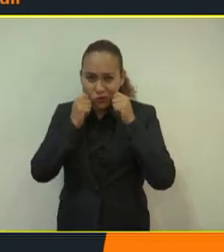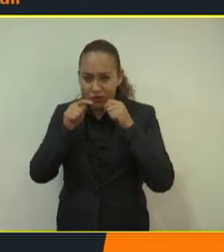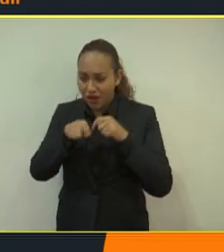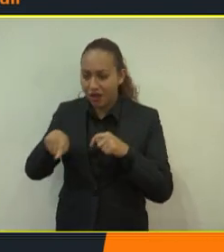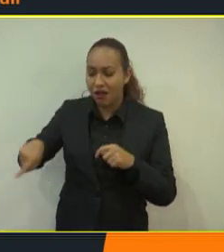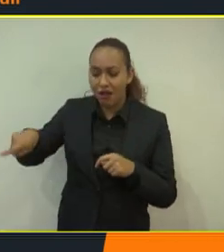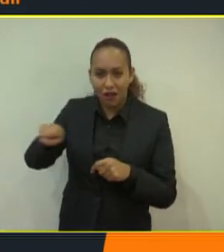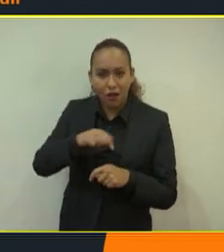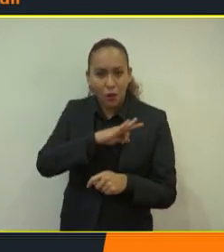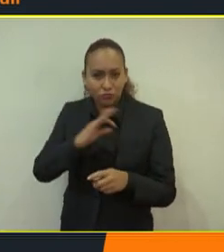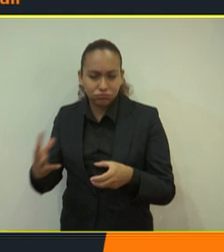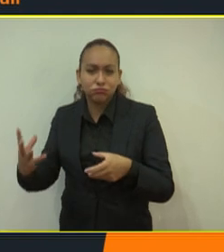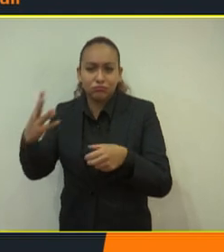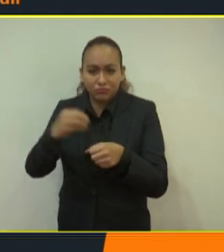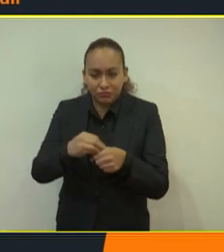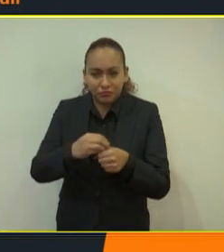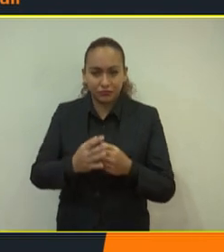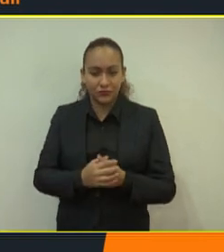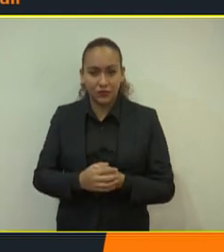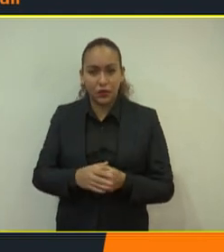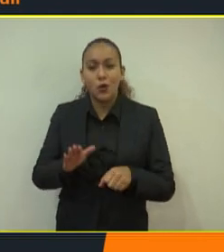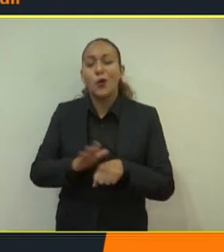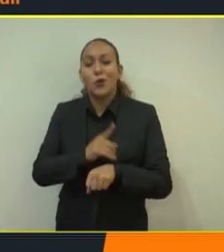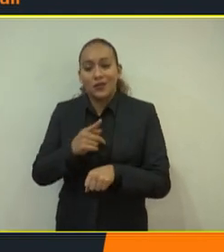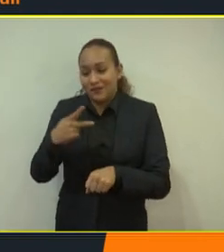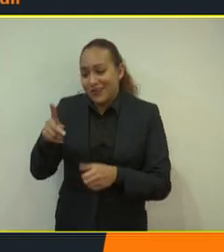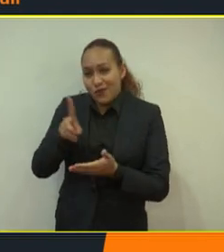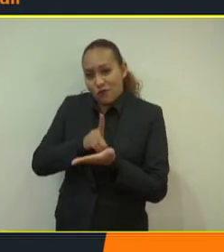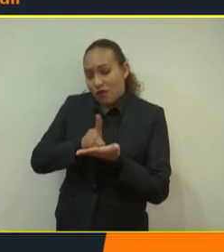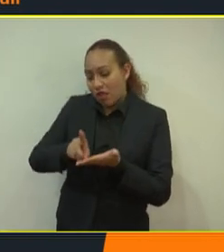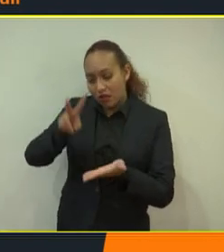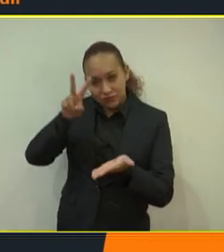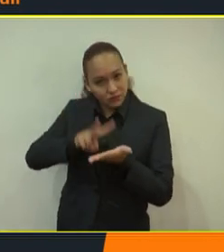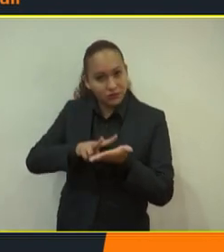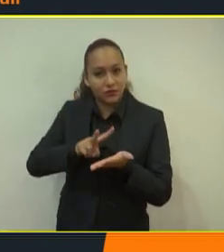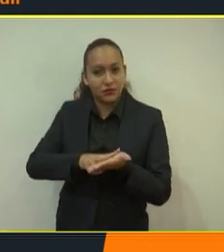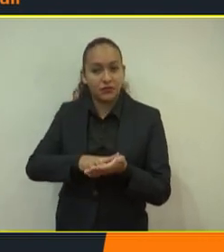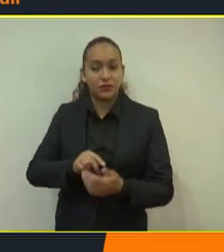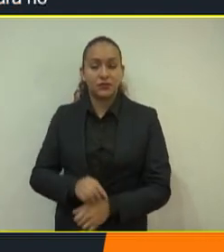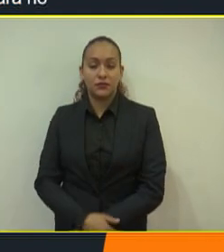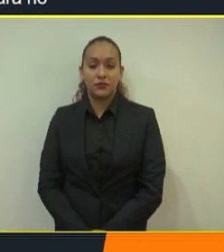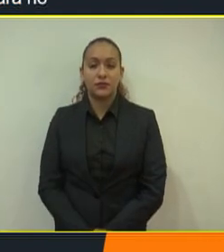mencionadas, haciendo que pues los derechos se hagan valer de todas las personas.